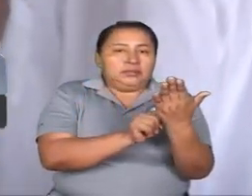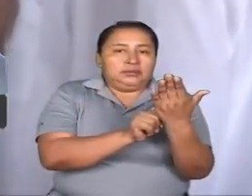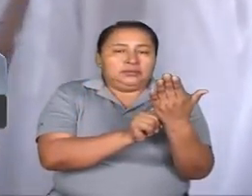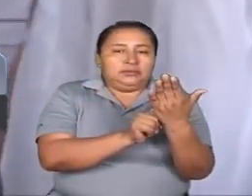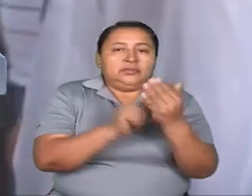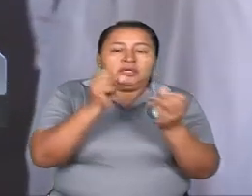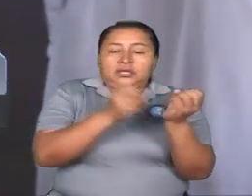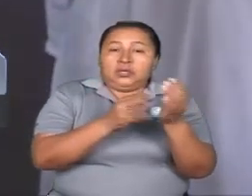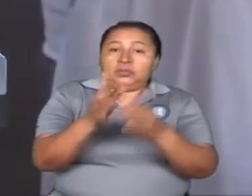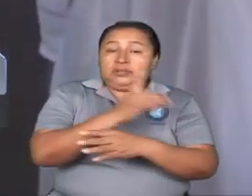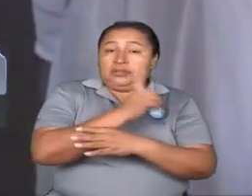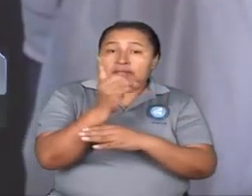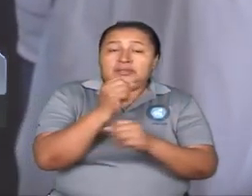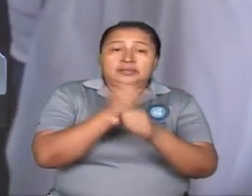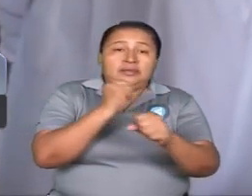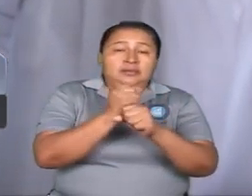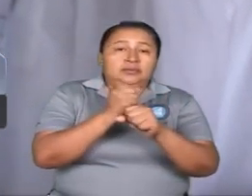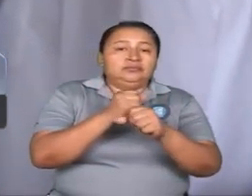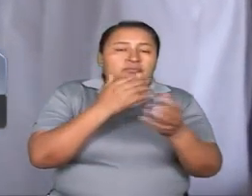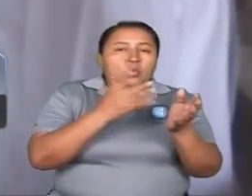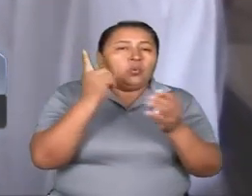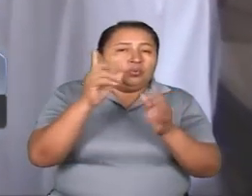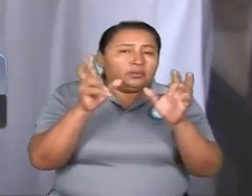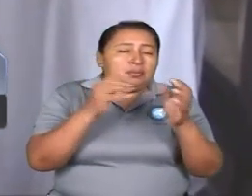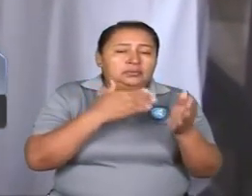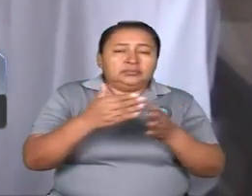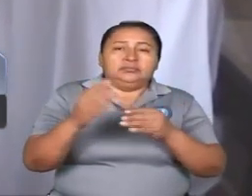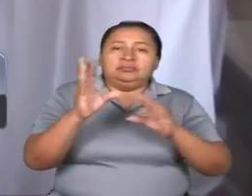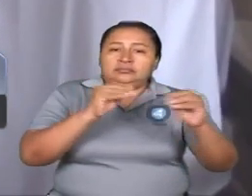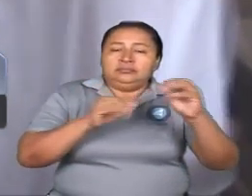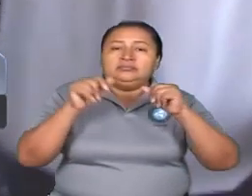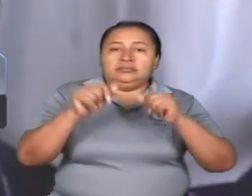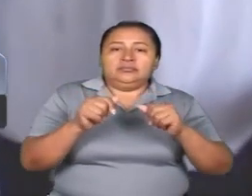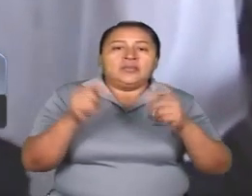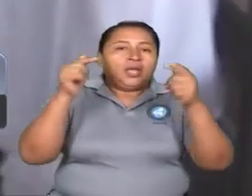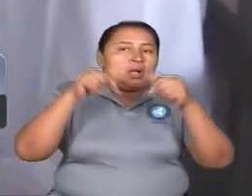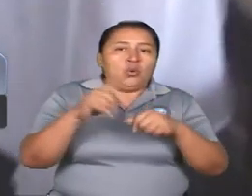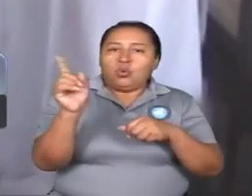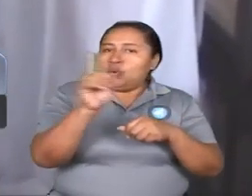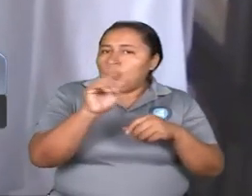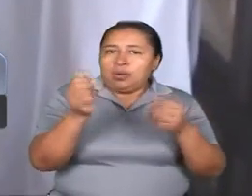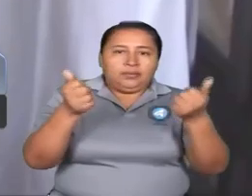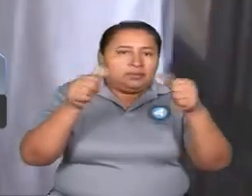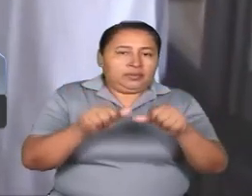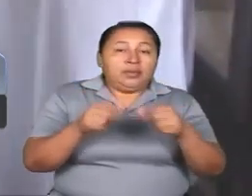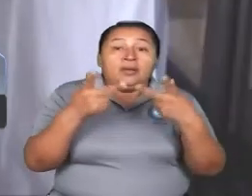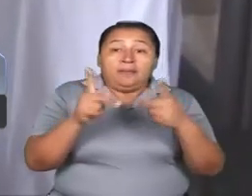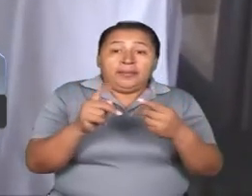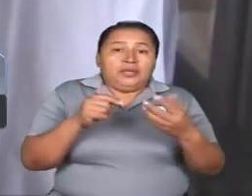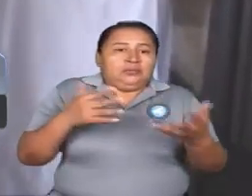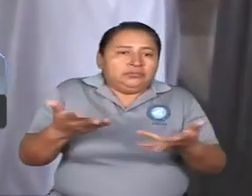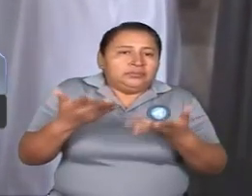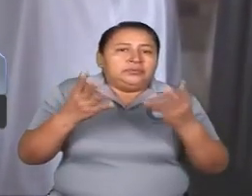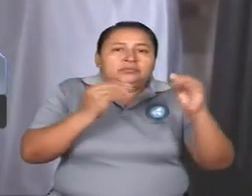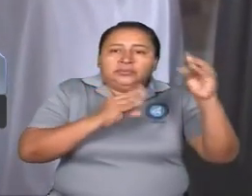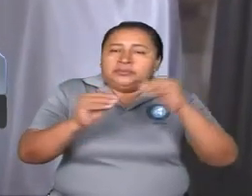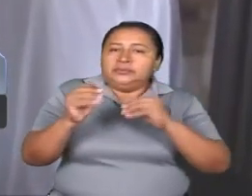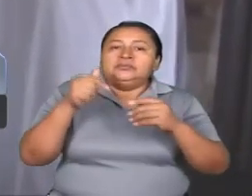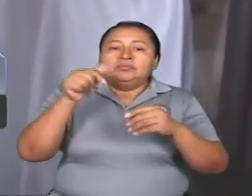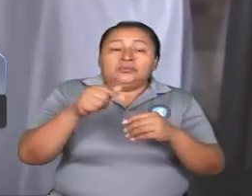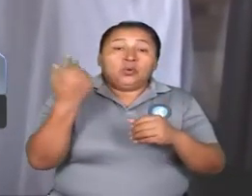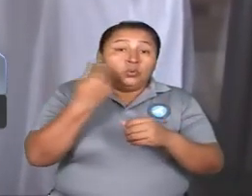okay. El orden del día del trabajo legislativo, es decir, un tema parlamentario aún no aprobado, pero que está generando debate. Entonces, a través